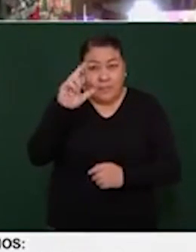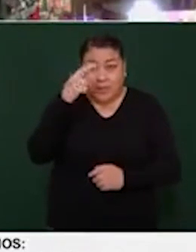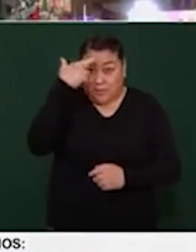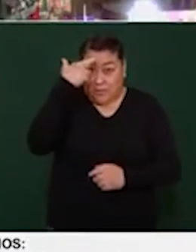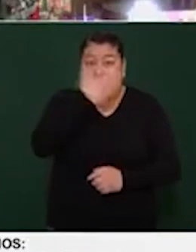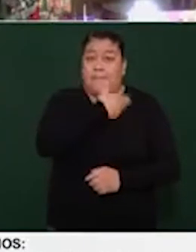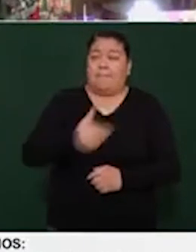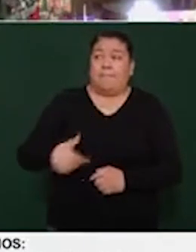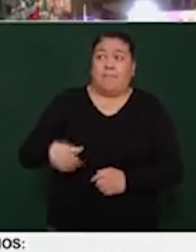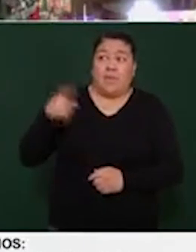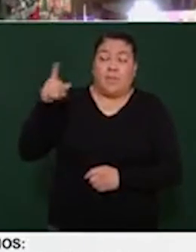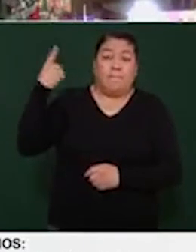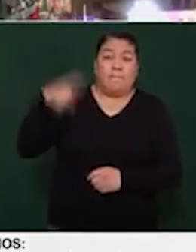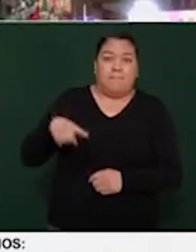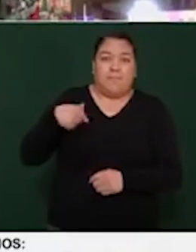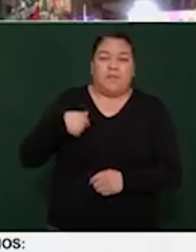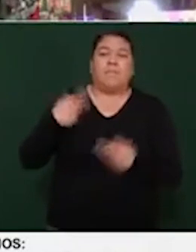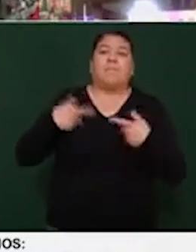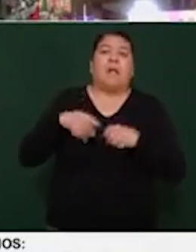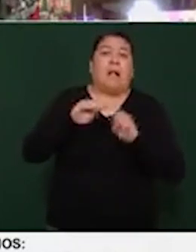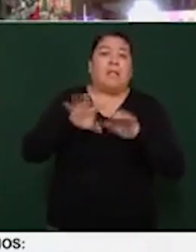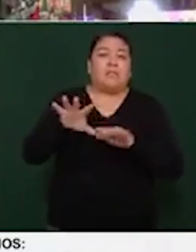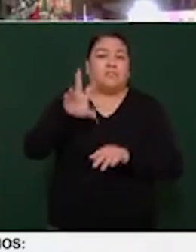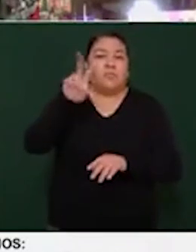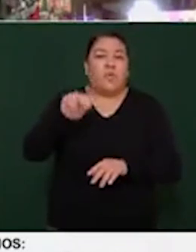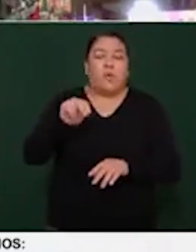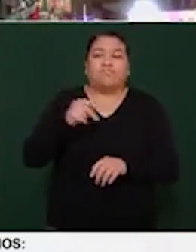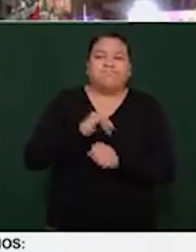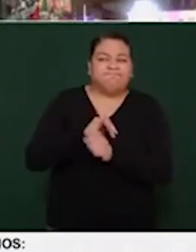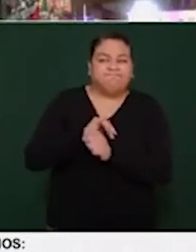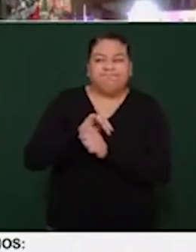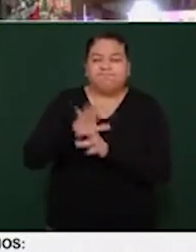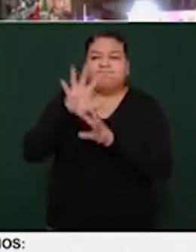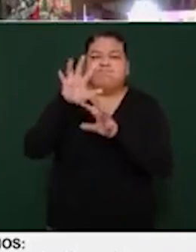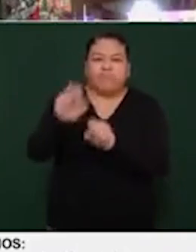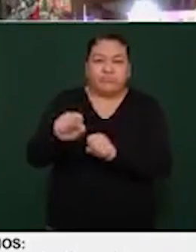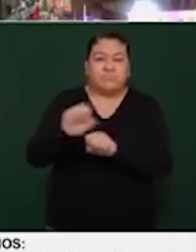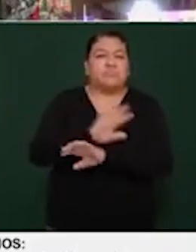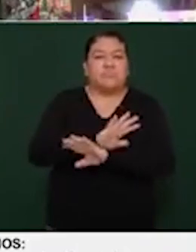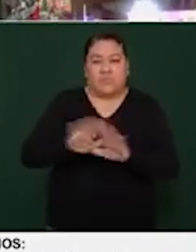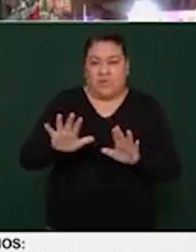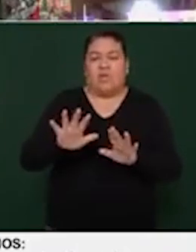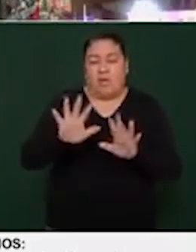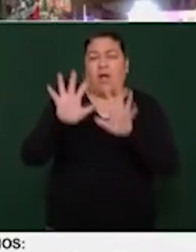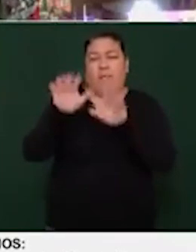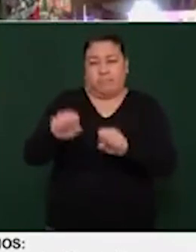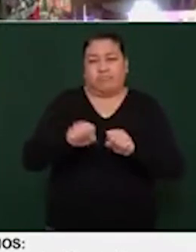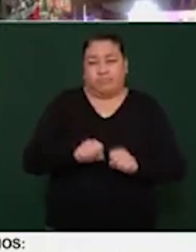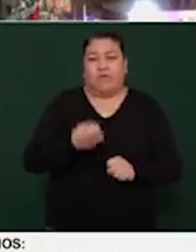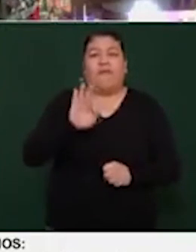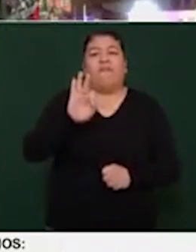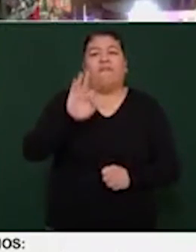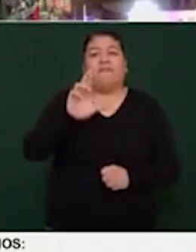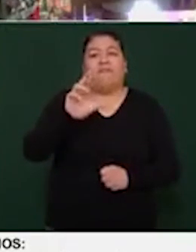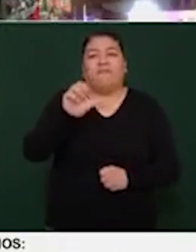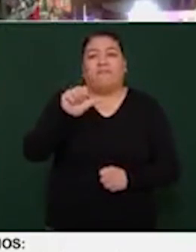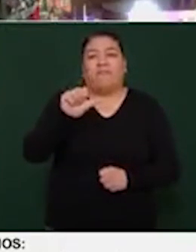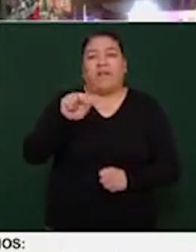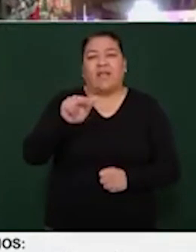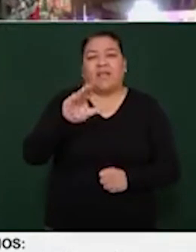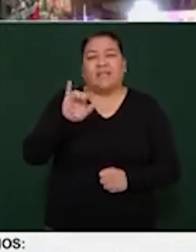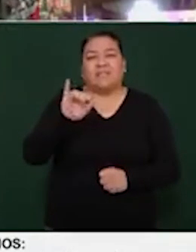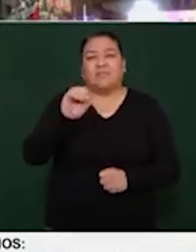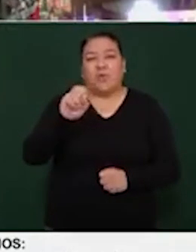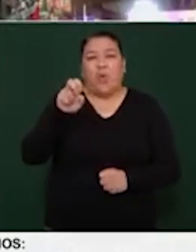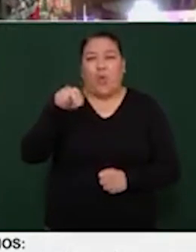impunidad, se siguió con las investigaciones y ya está detenido Francisco N., alias el Señorón o el colombiano.